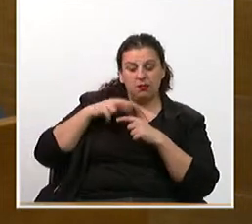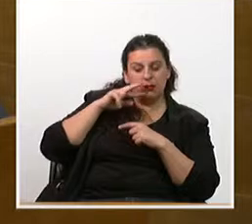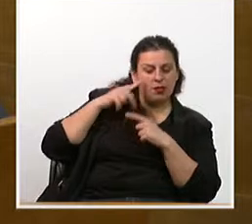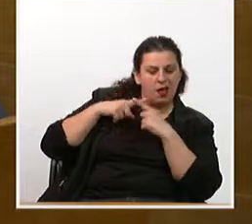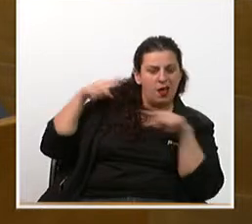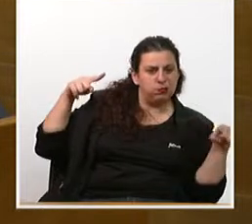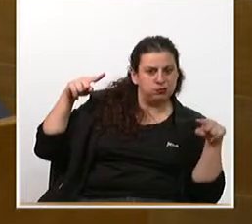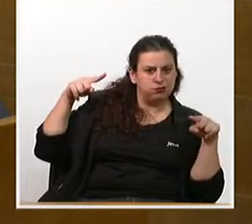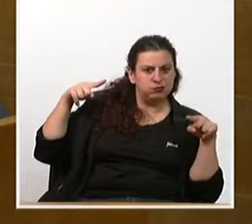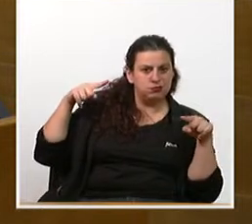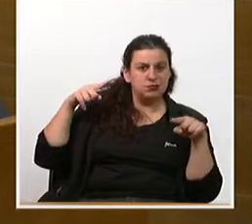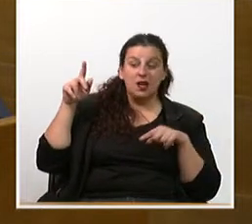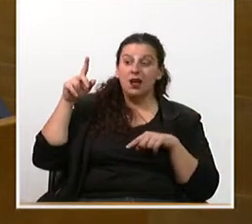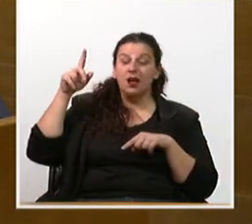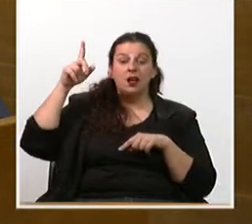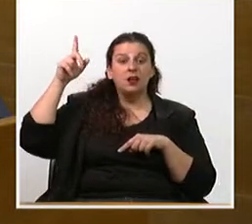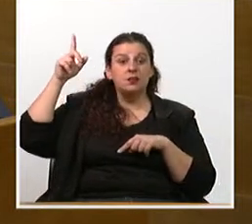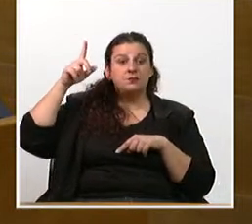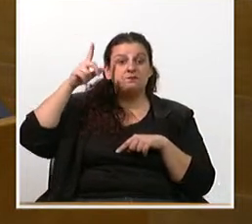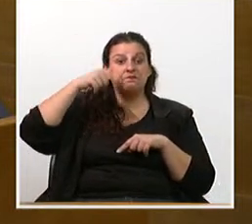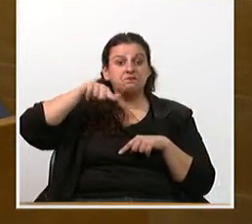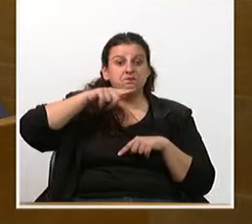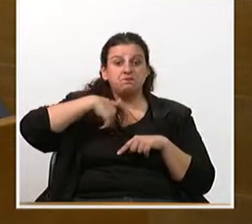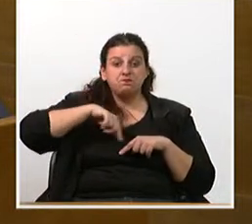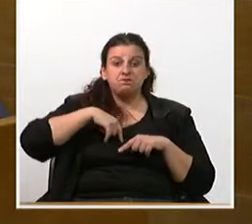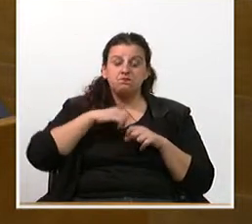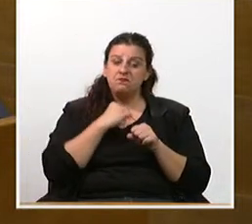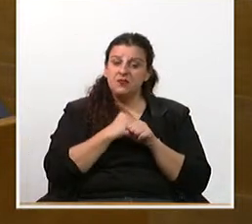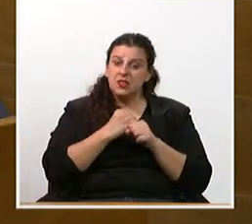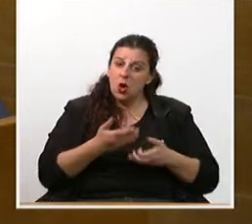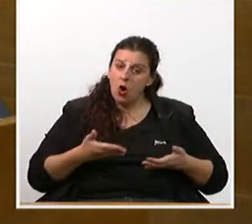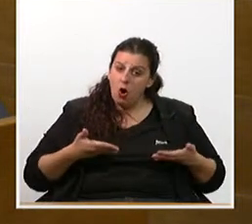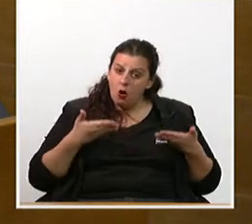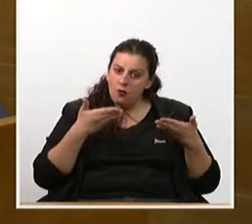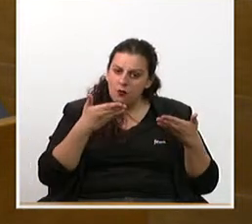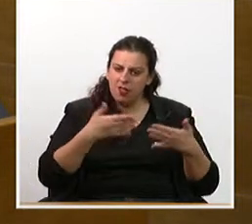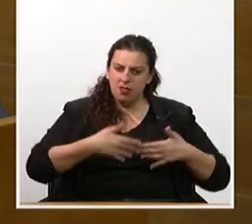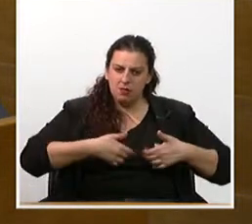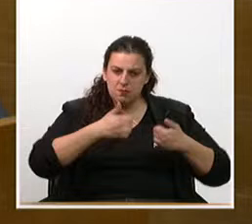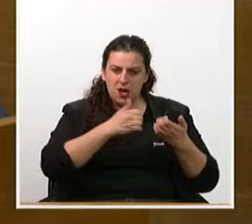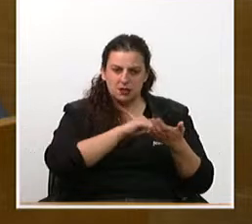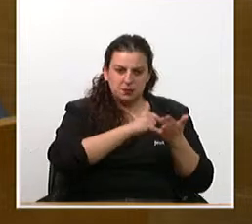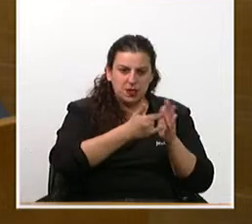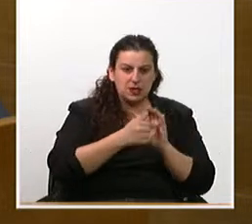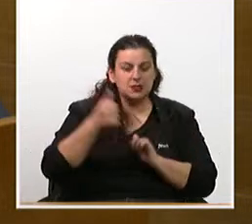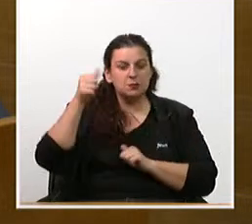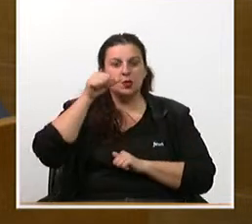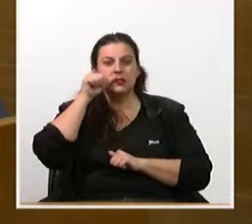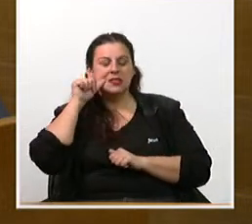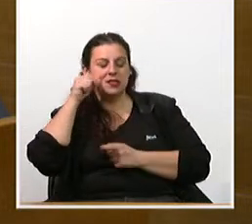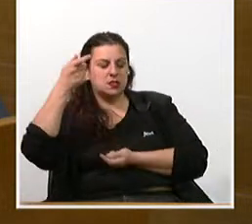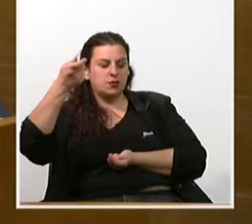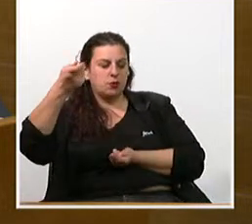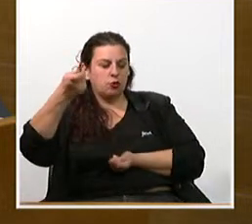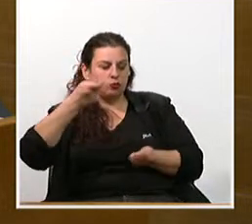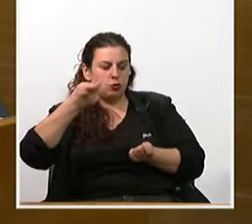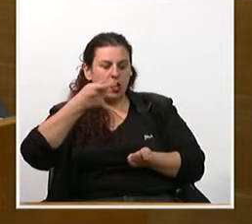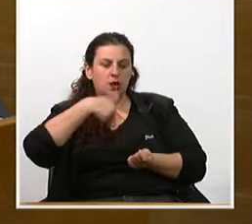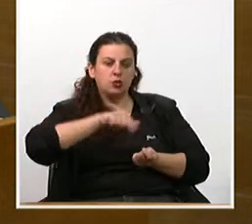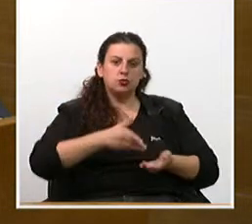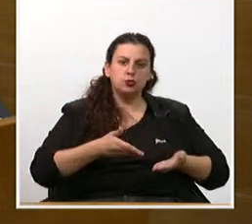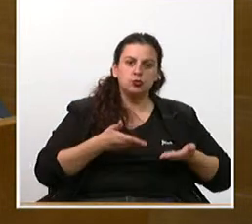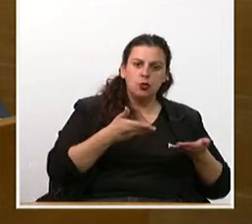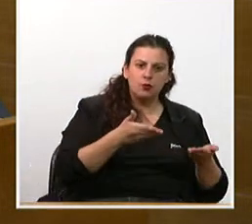que uno se preocupa por dotar de más medios a los trabajadores de justicia y Sánchez se preocupa por controlar la justicia En